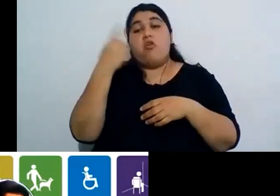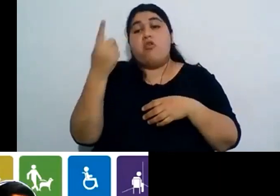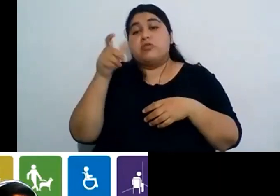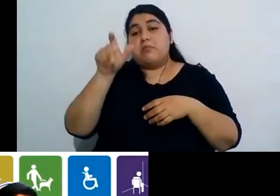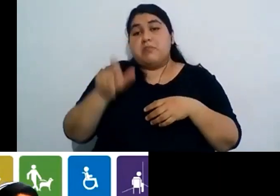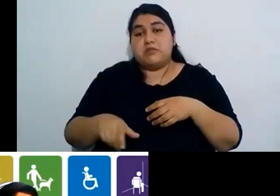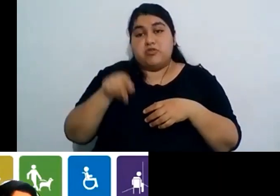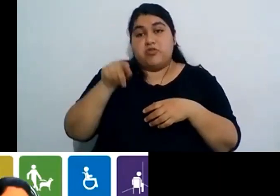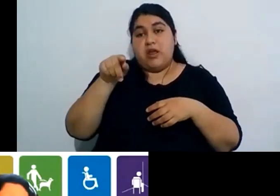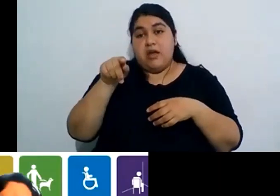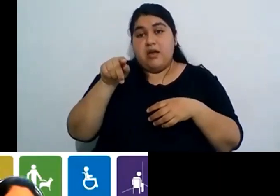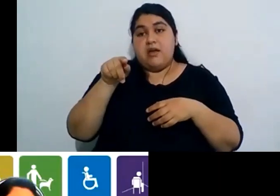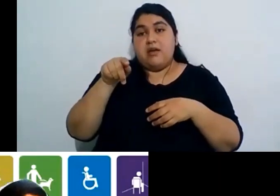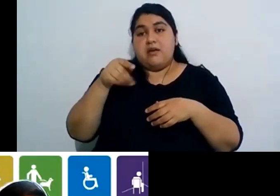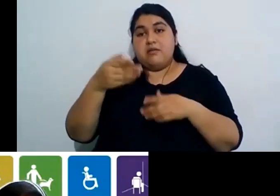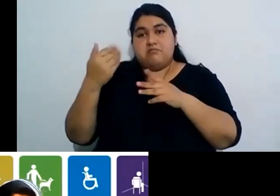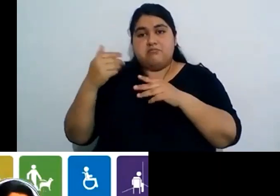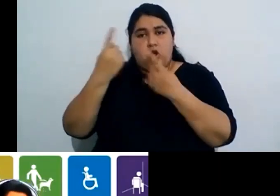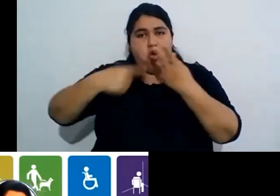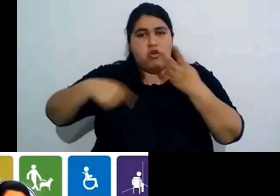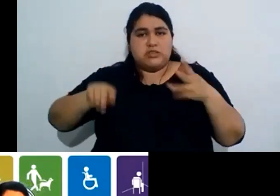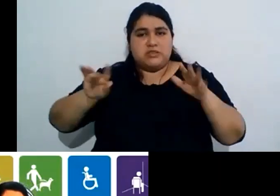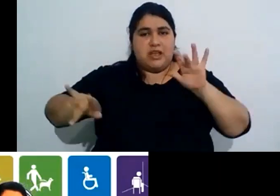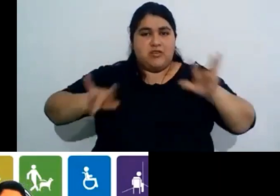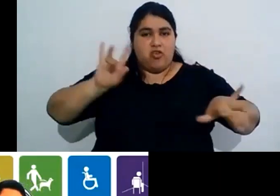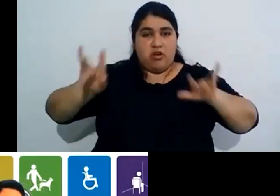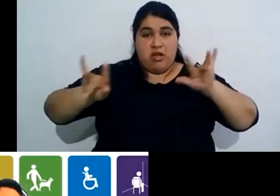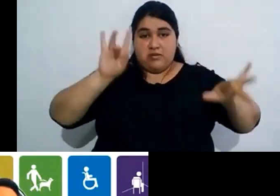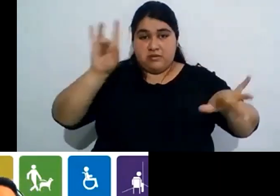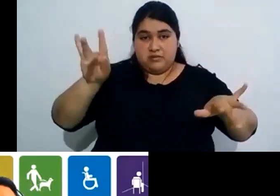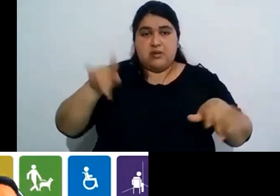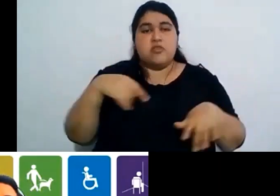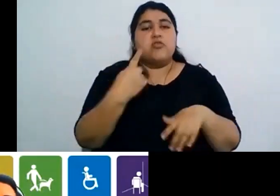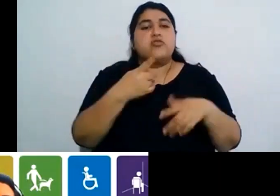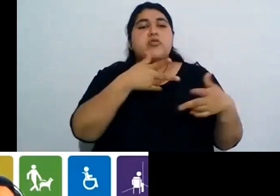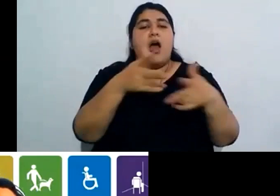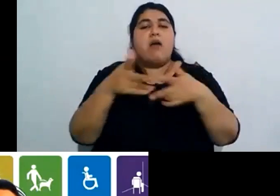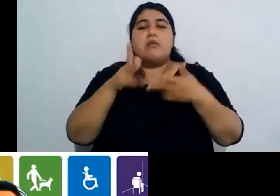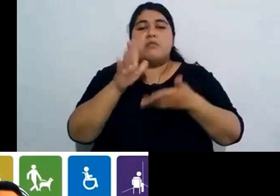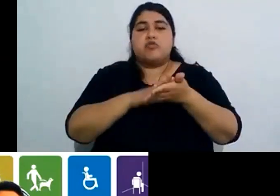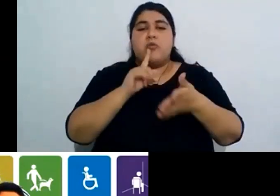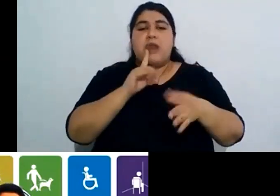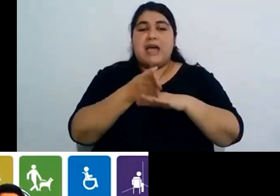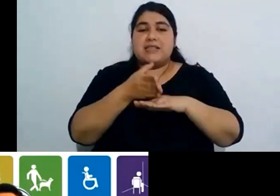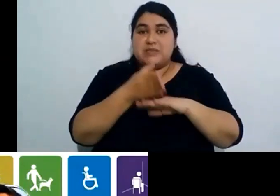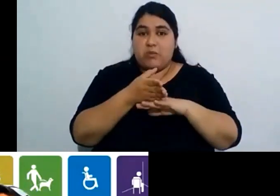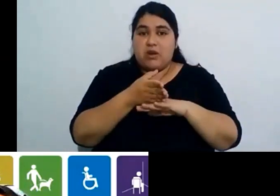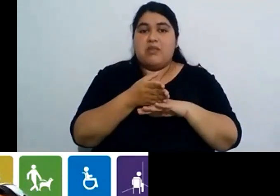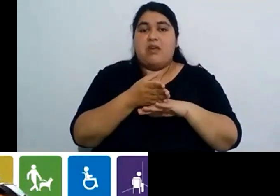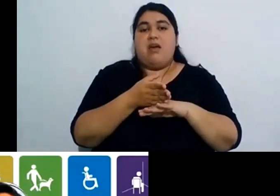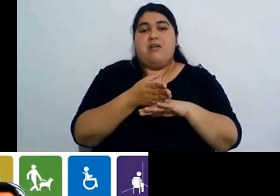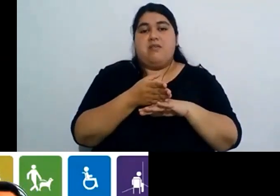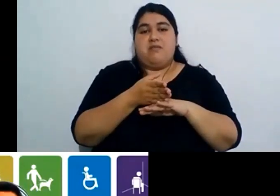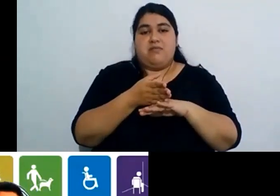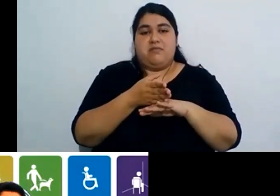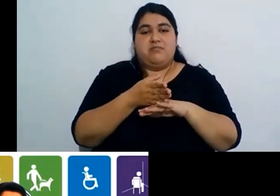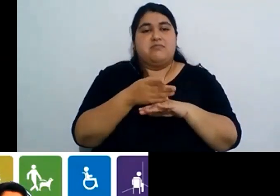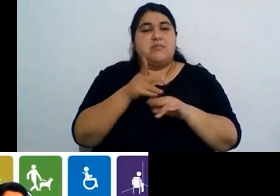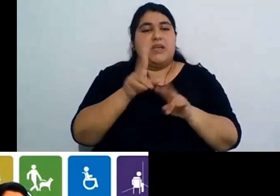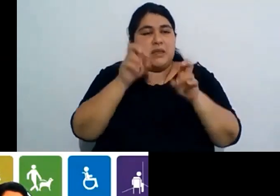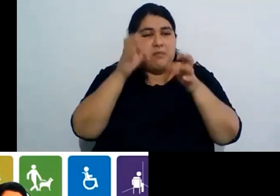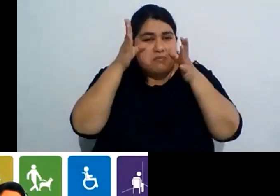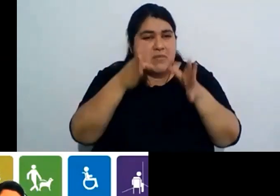bastantes objetos. Entonces, cuando hablamos de accesibilidad y de